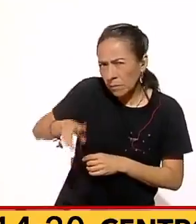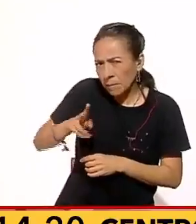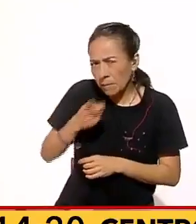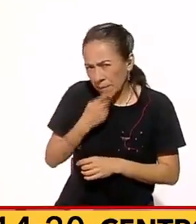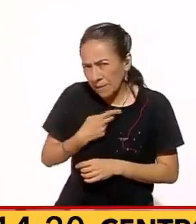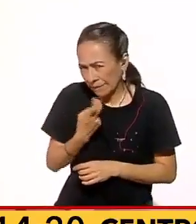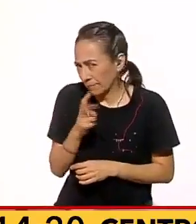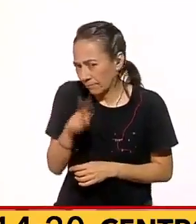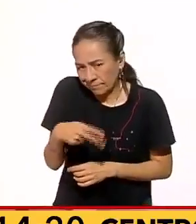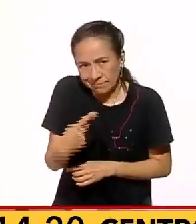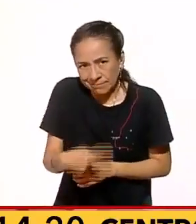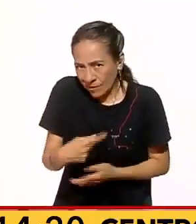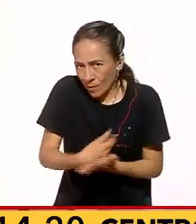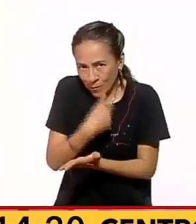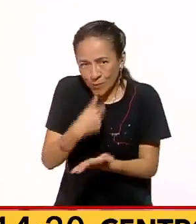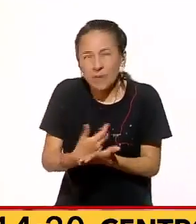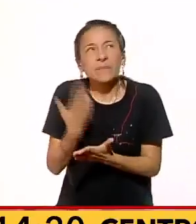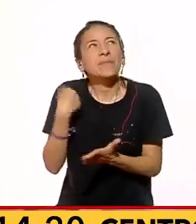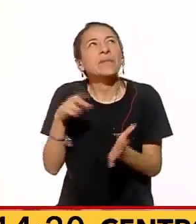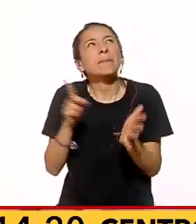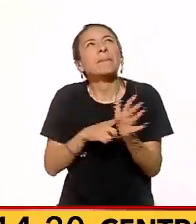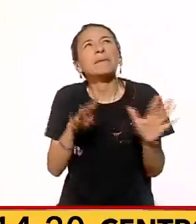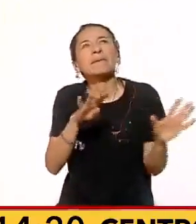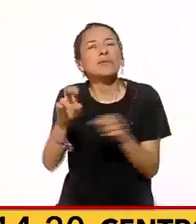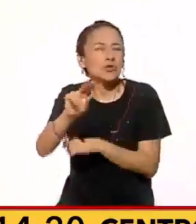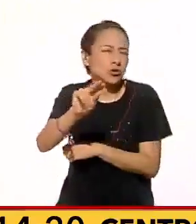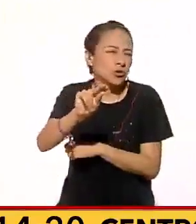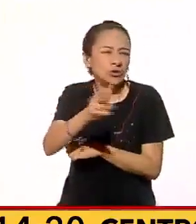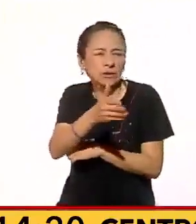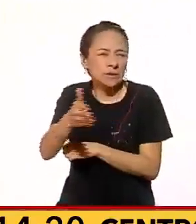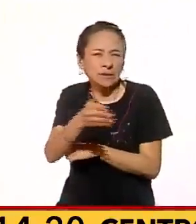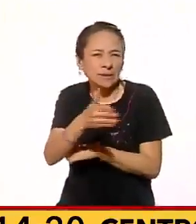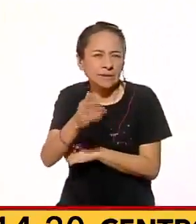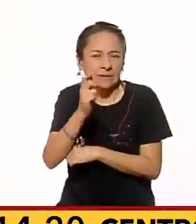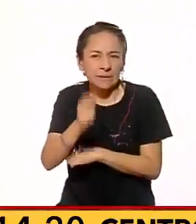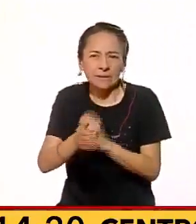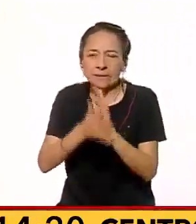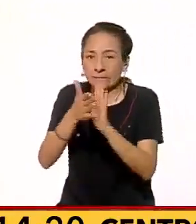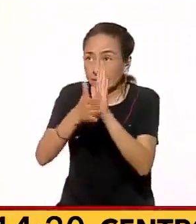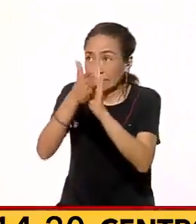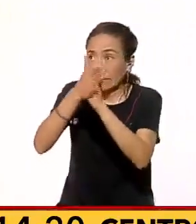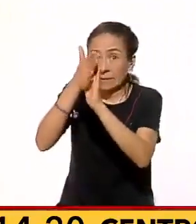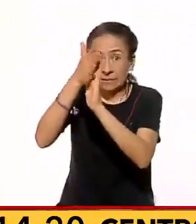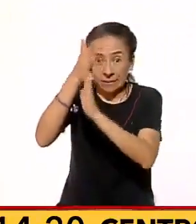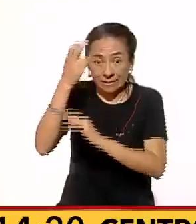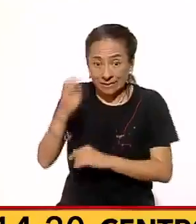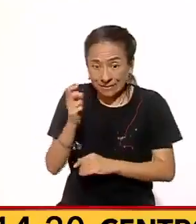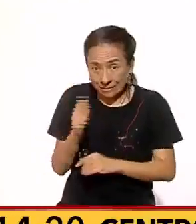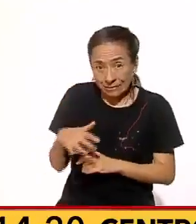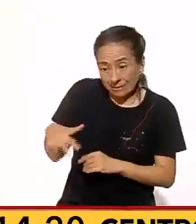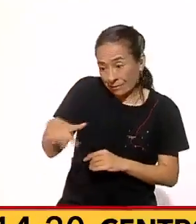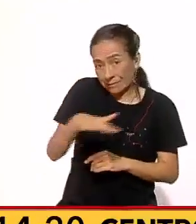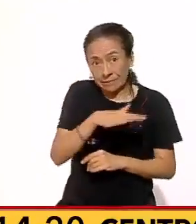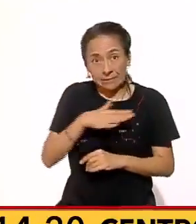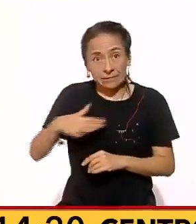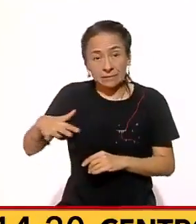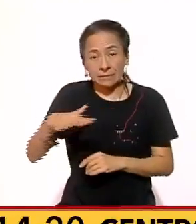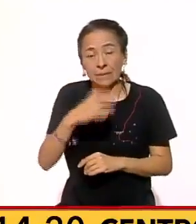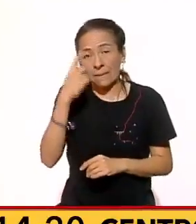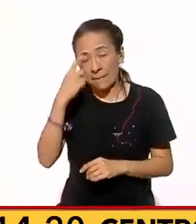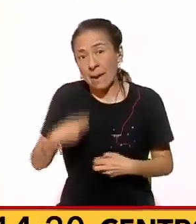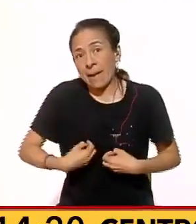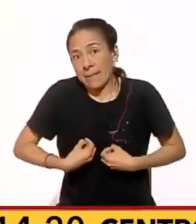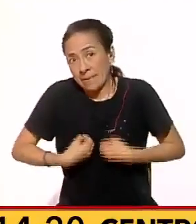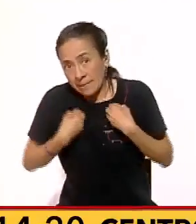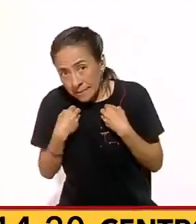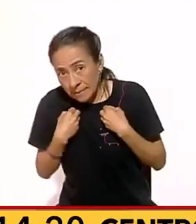emblemático de la ciudad. En los años 80, con la construcción de este nuevo espacio, tanto